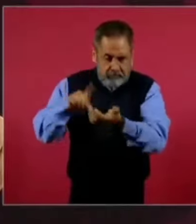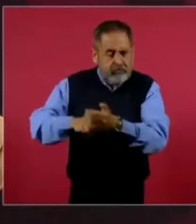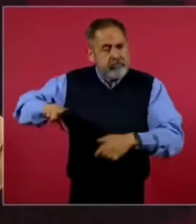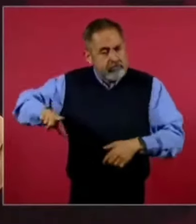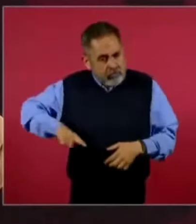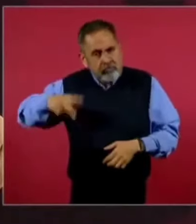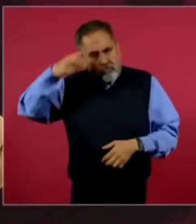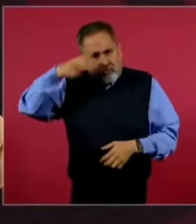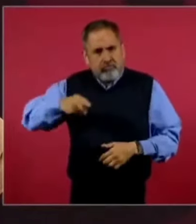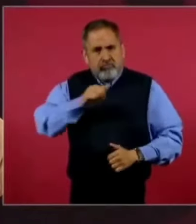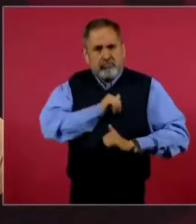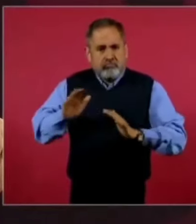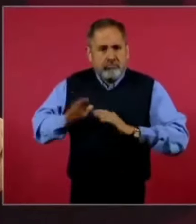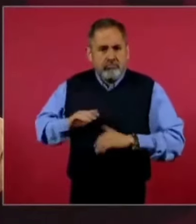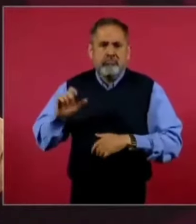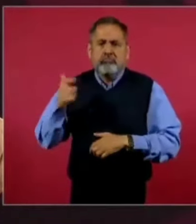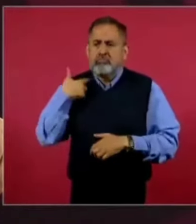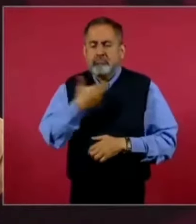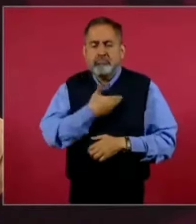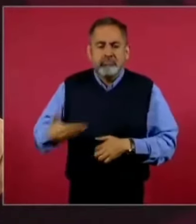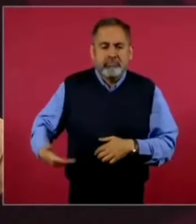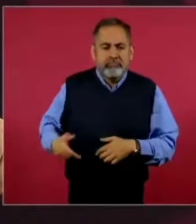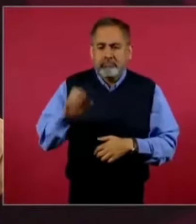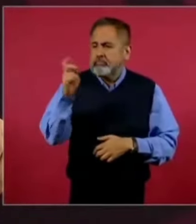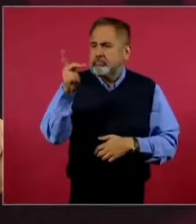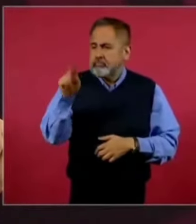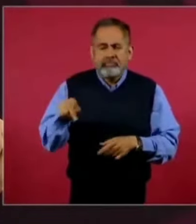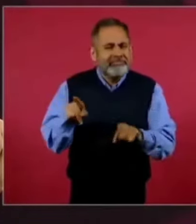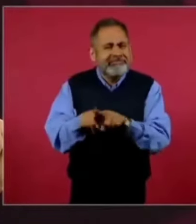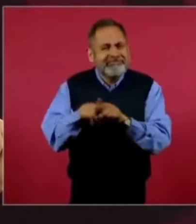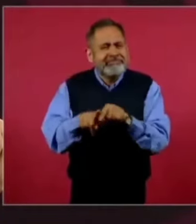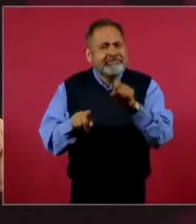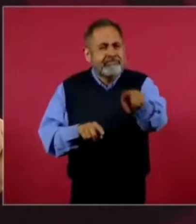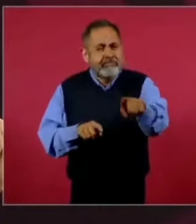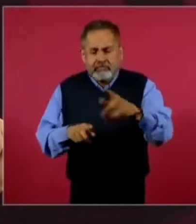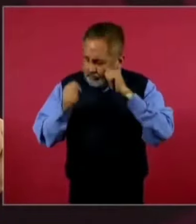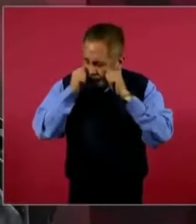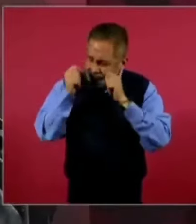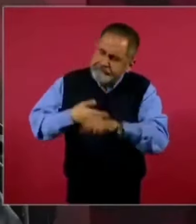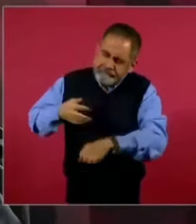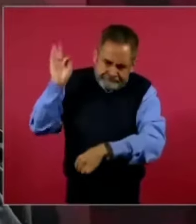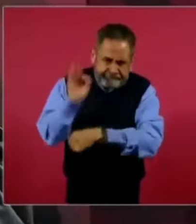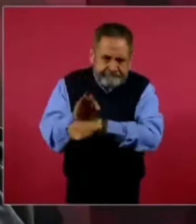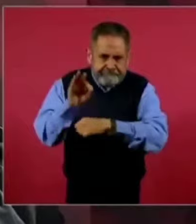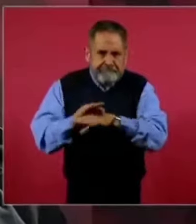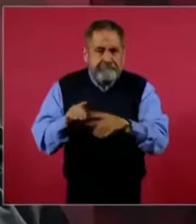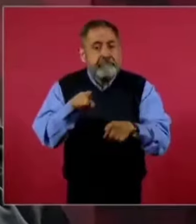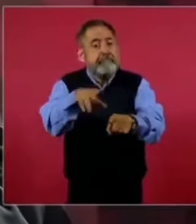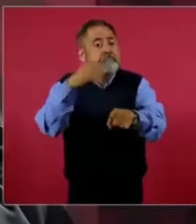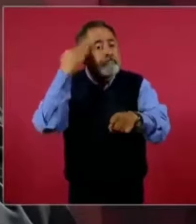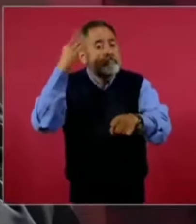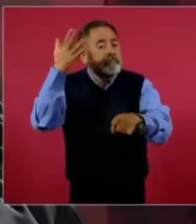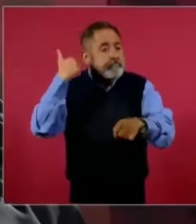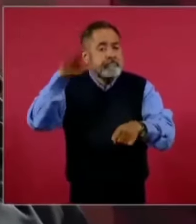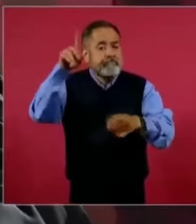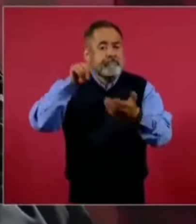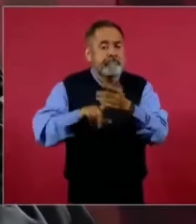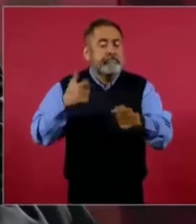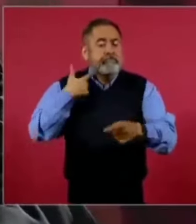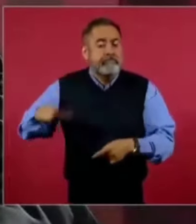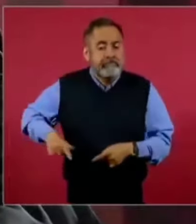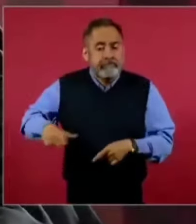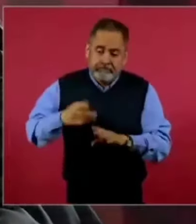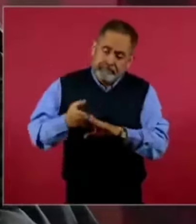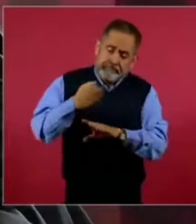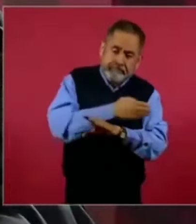del presidente Peña. Igual que esto. O sea, esto fue en el gobierno anterior,